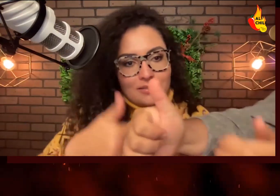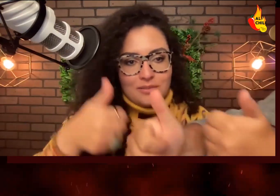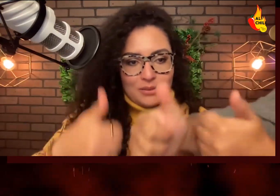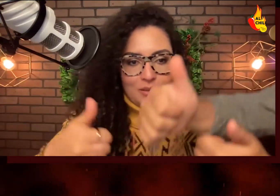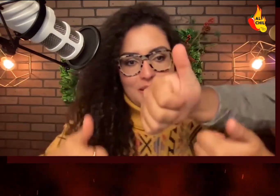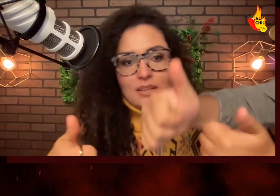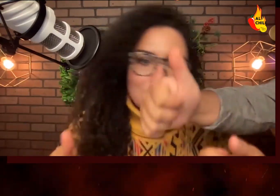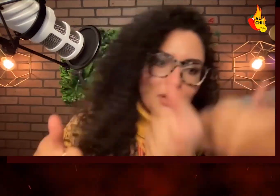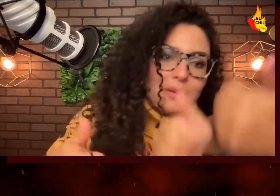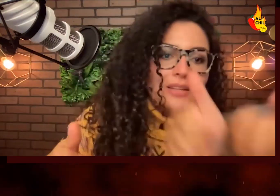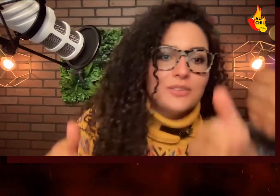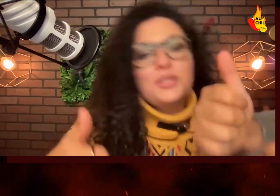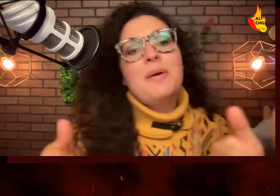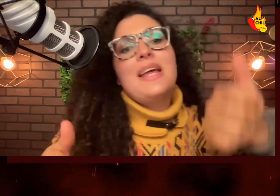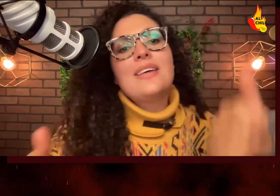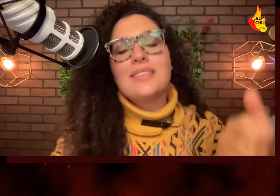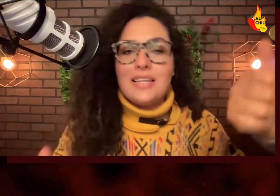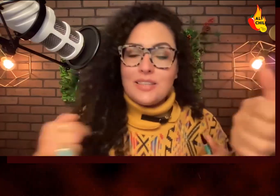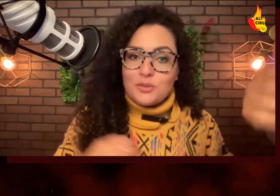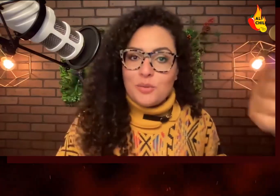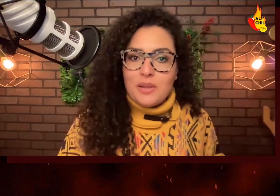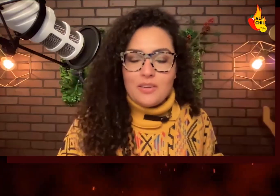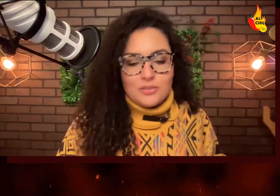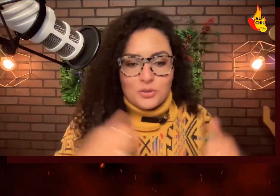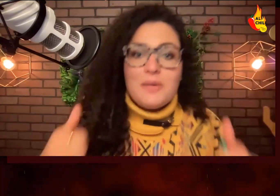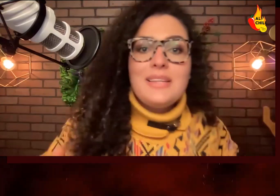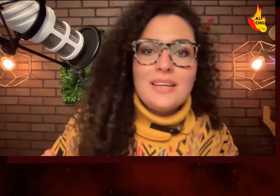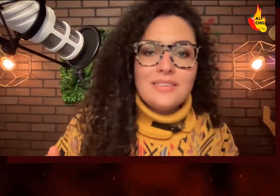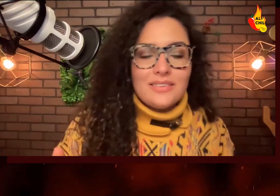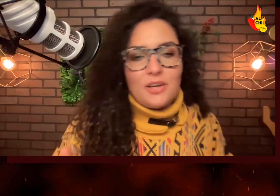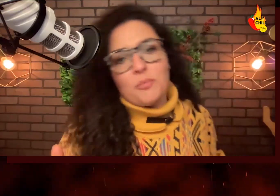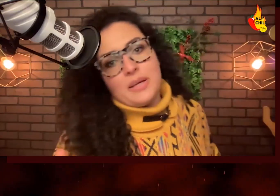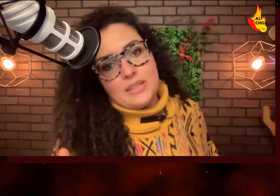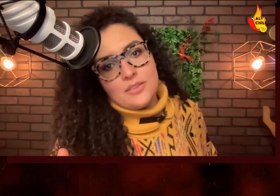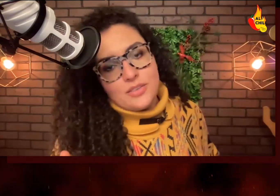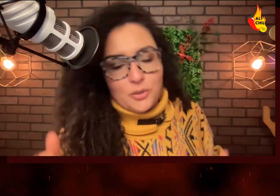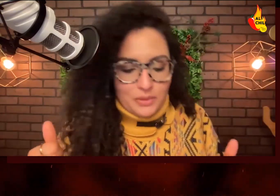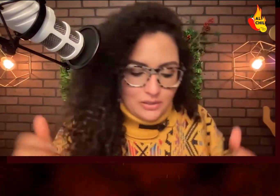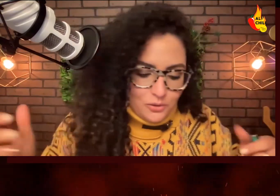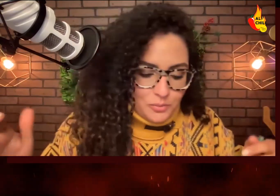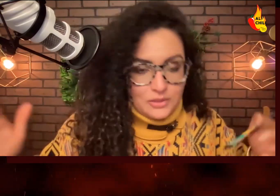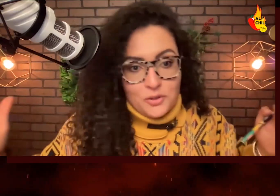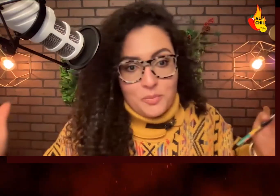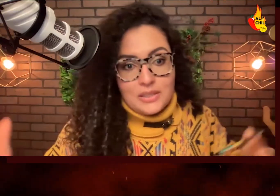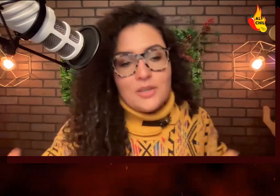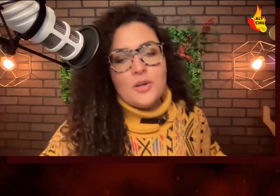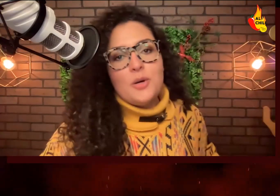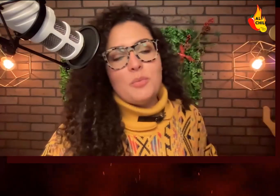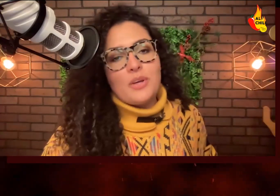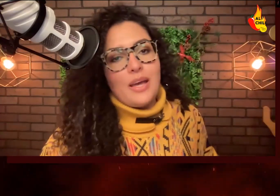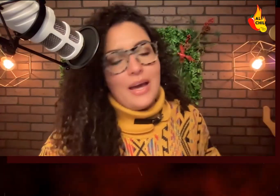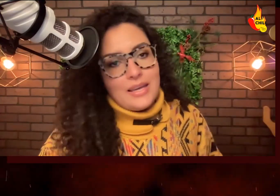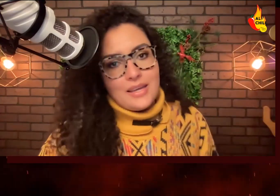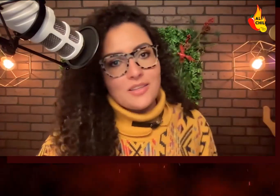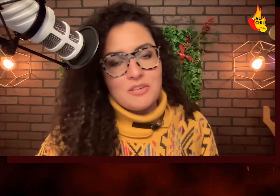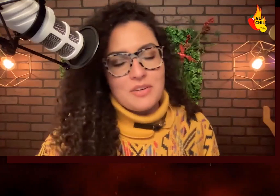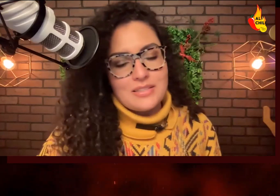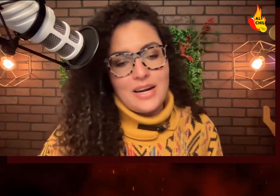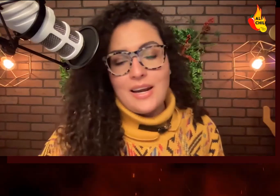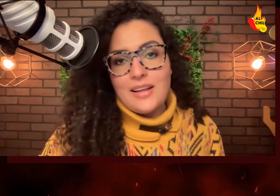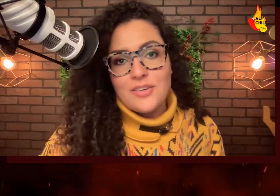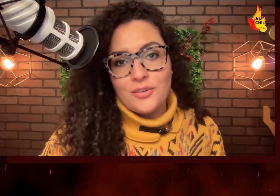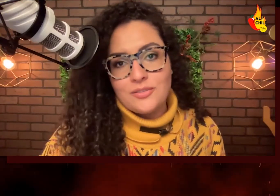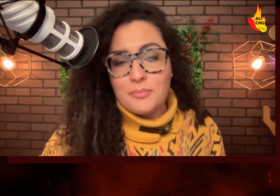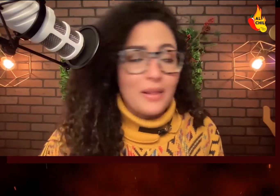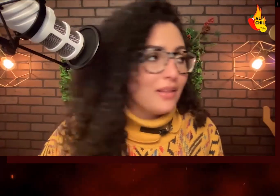Oye, suscríbete. Y si te gustó el video, suscríbete y compártelo, y compártelo, y compártelo, y compártelo, porque hay que